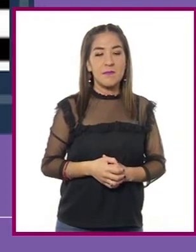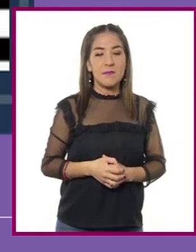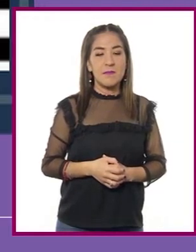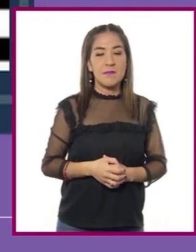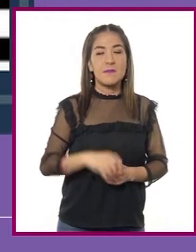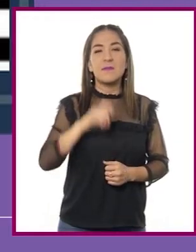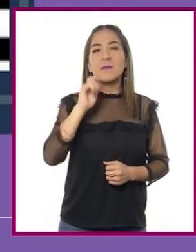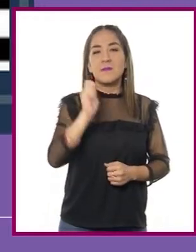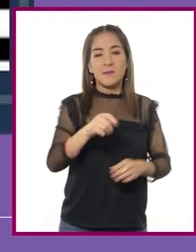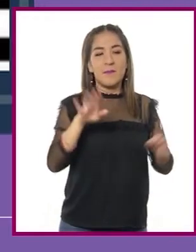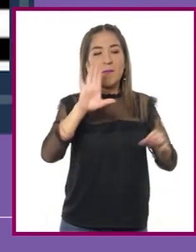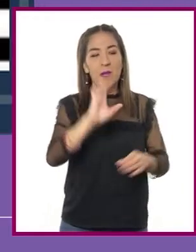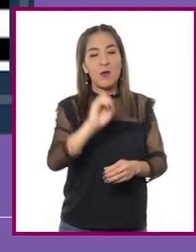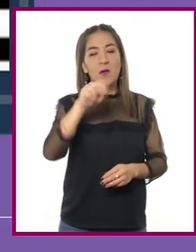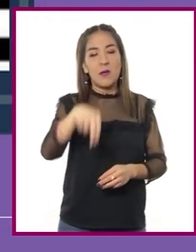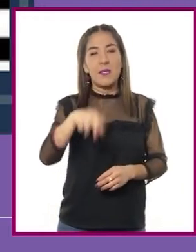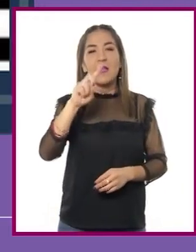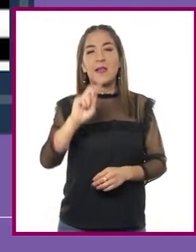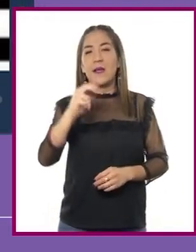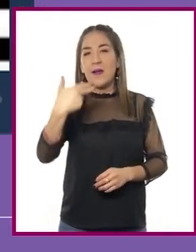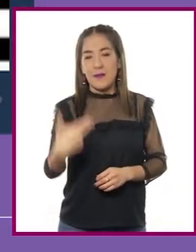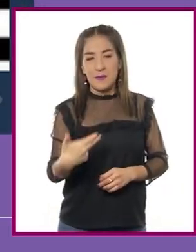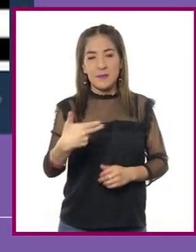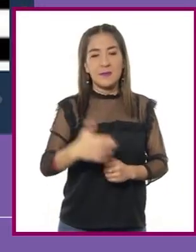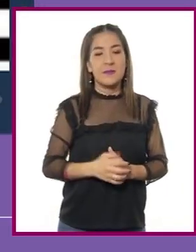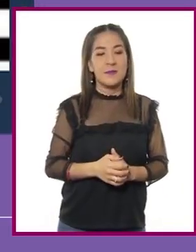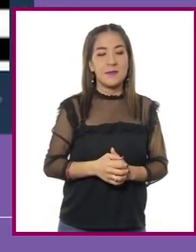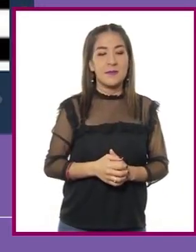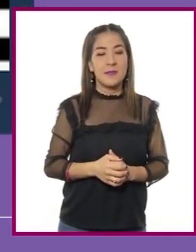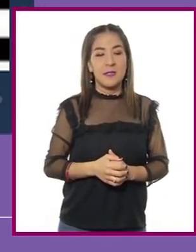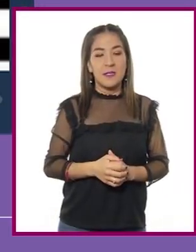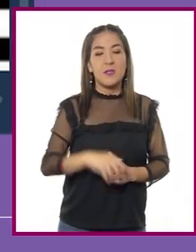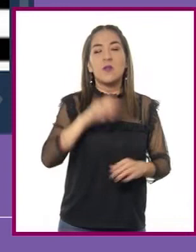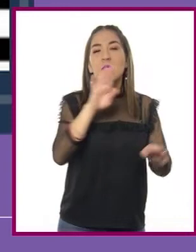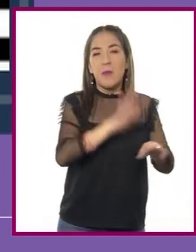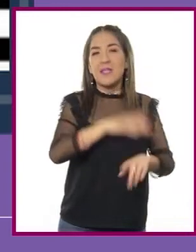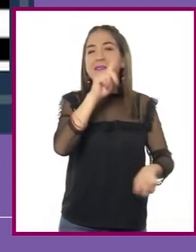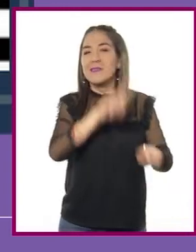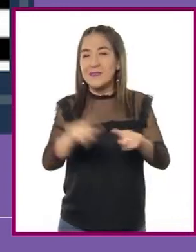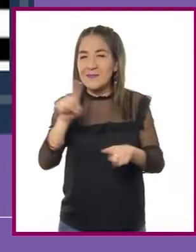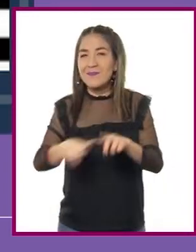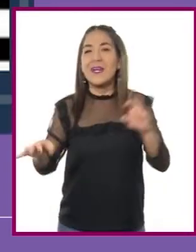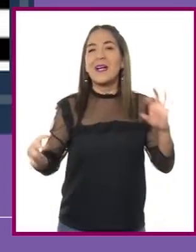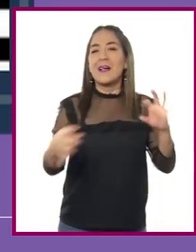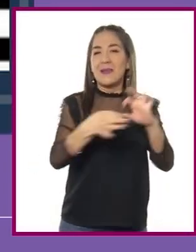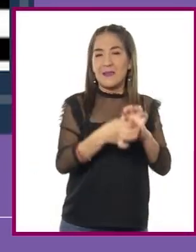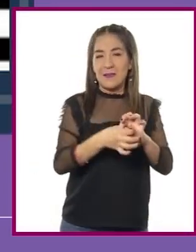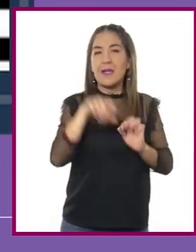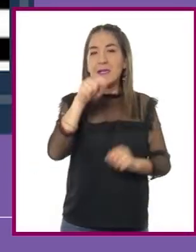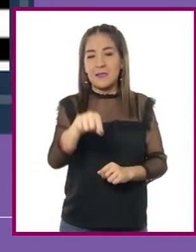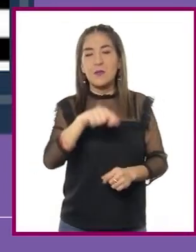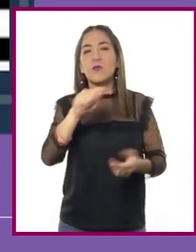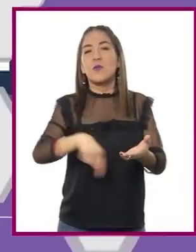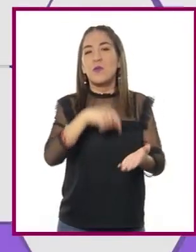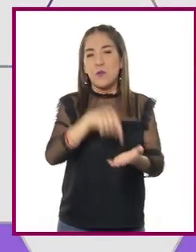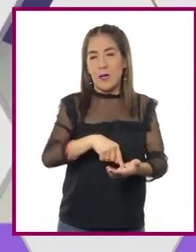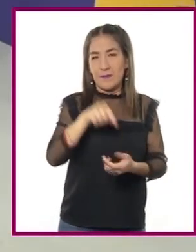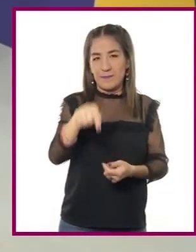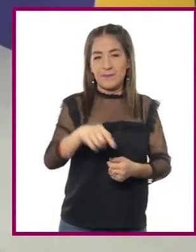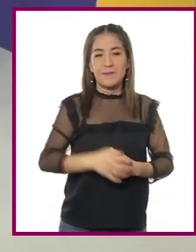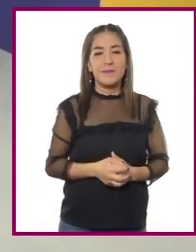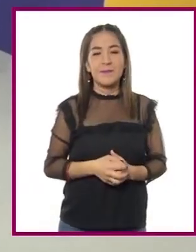Personales, la Comisión Nacional de los Derechos Humanos y los organismos similares en las entidades